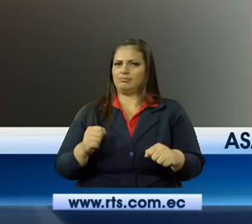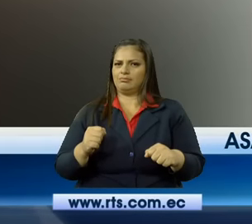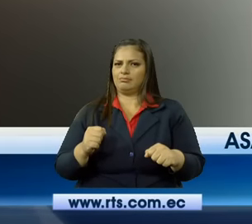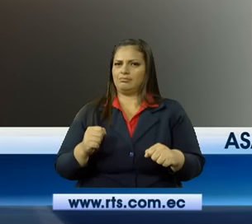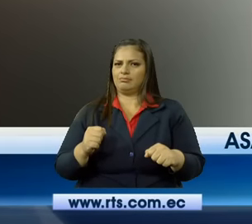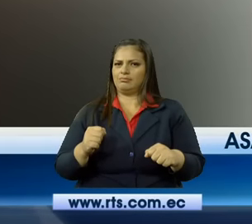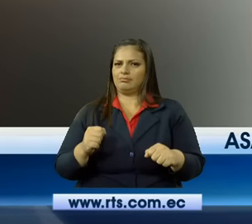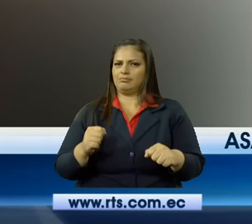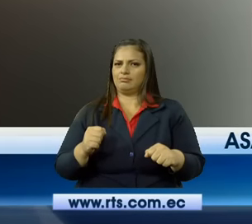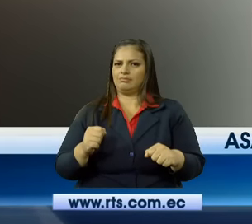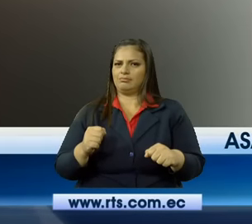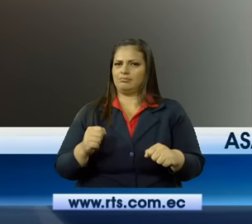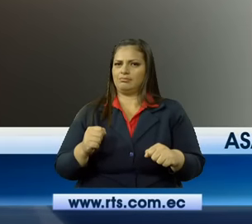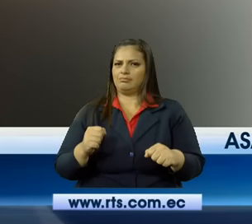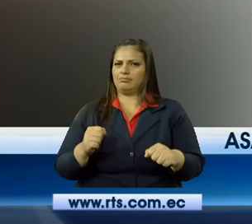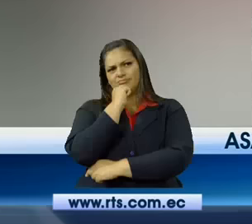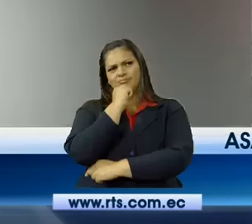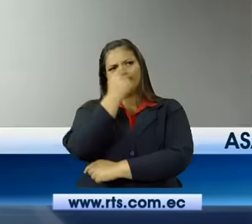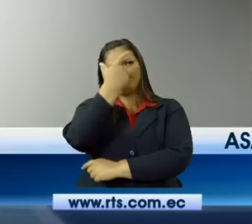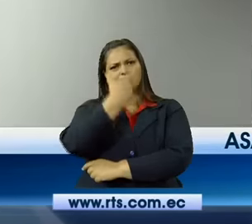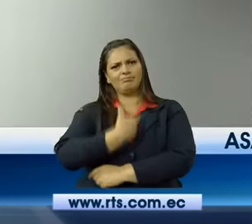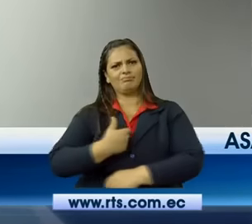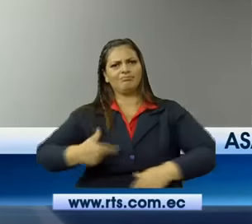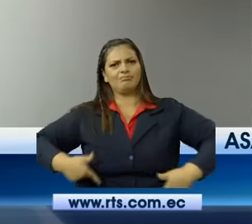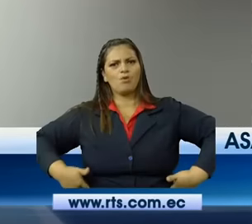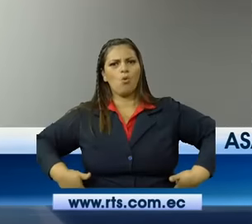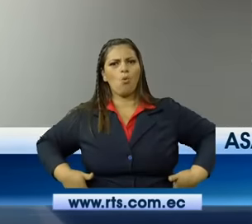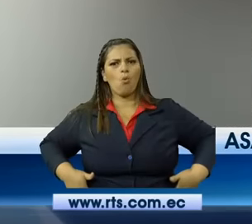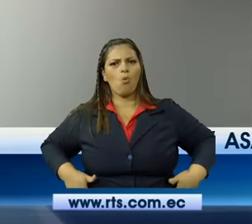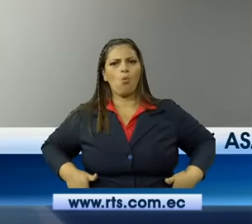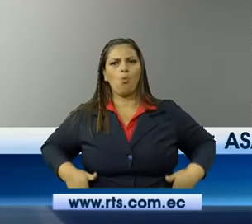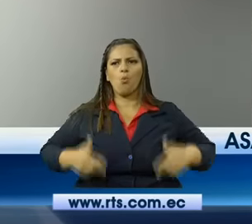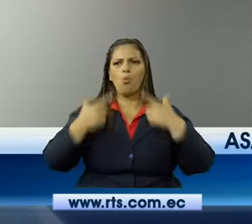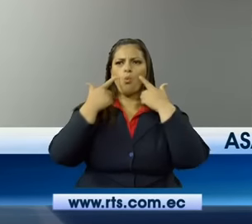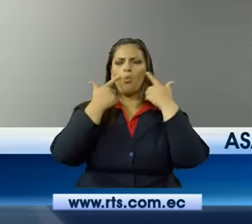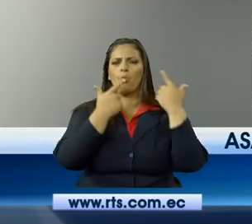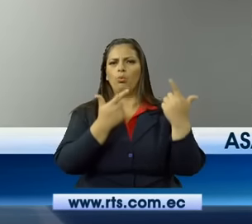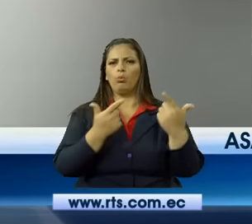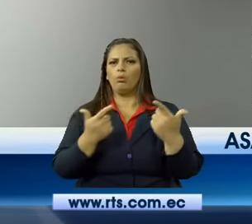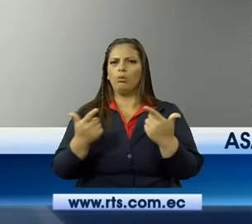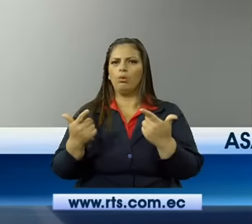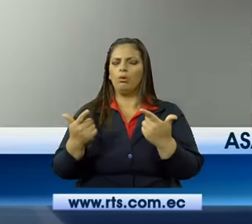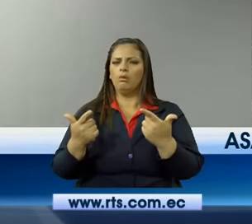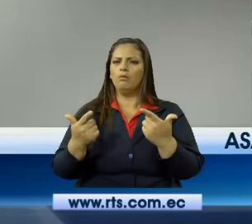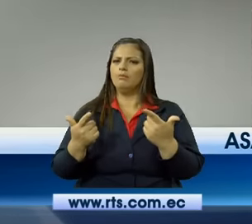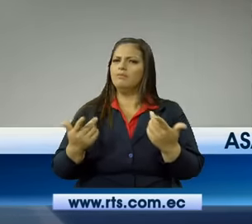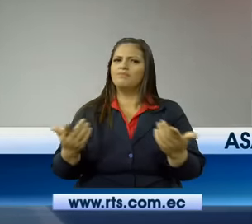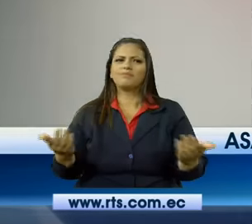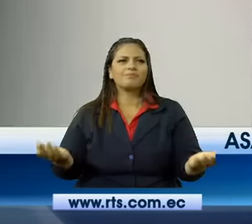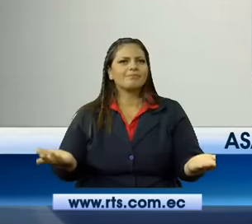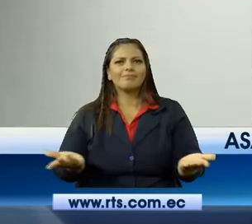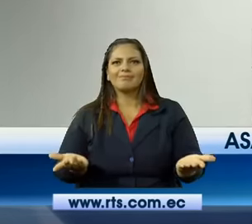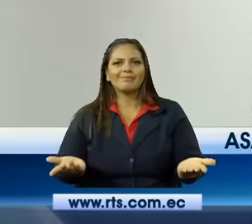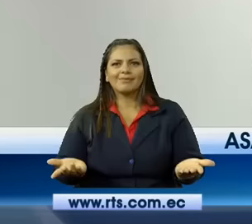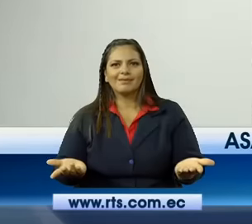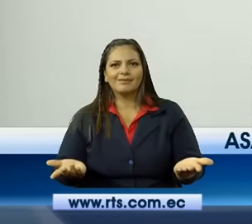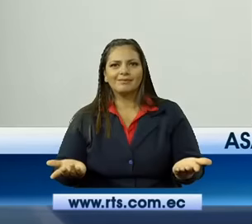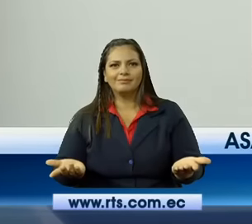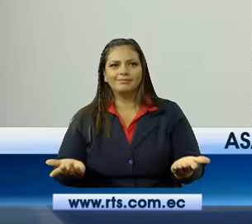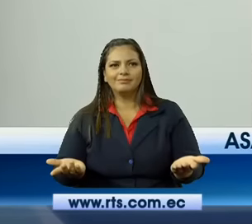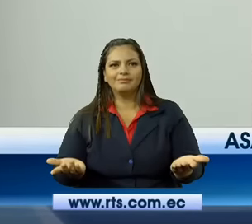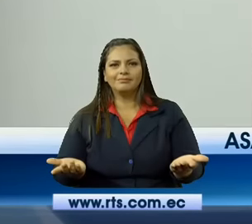hace preguntarme qué pasó con el guardia de seguridad o con el ojo seco que estaba probablemente dentro de la oficina. Que debió estar, pero